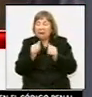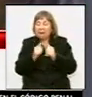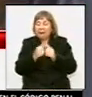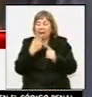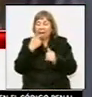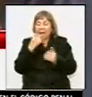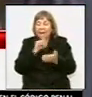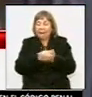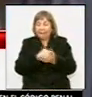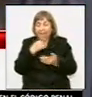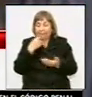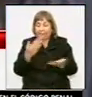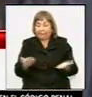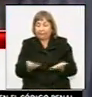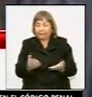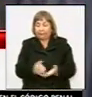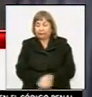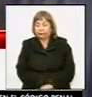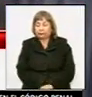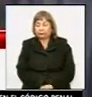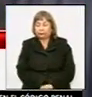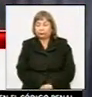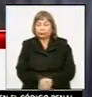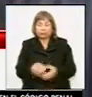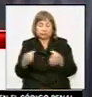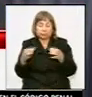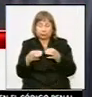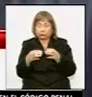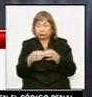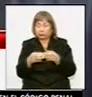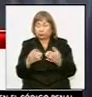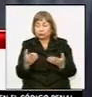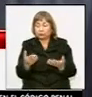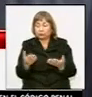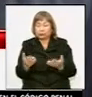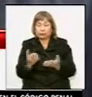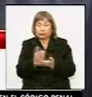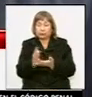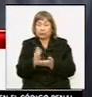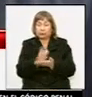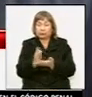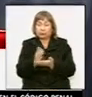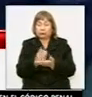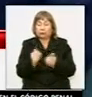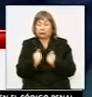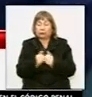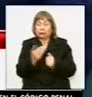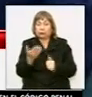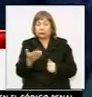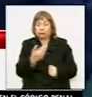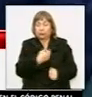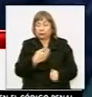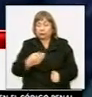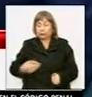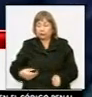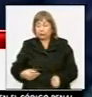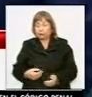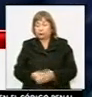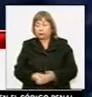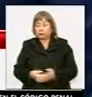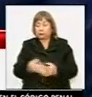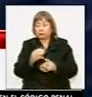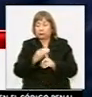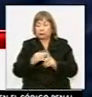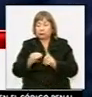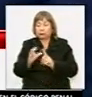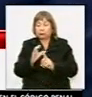que en esta comisión, en donde ha participado la ministra de Cultura para